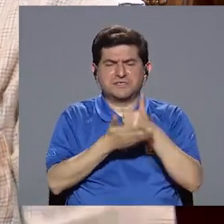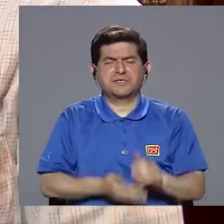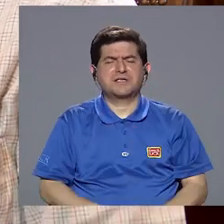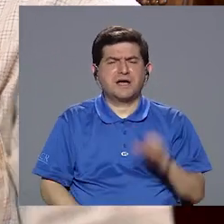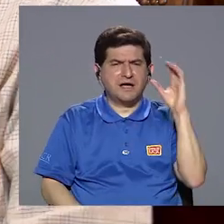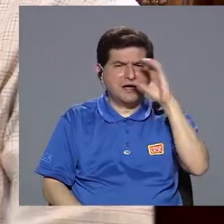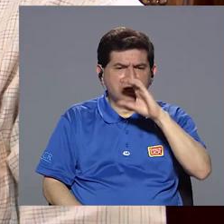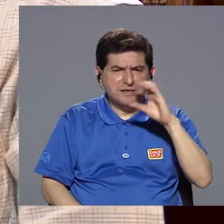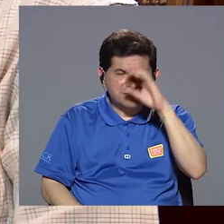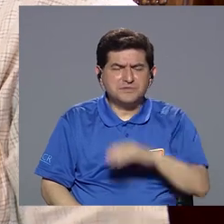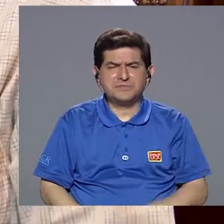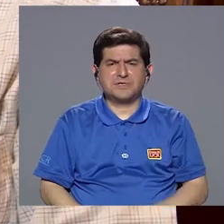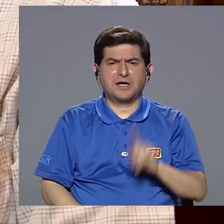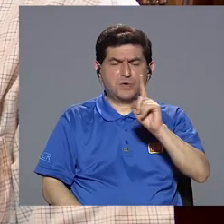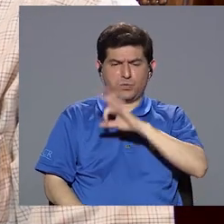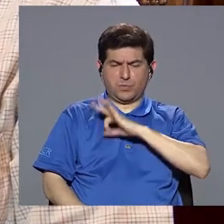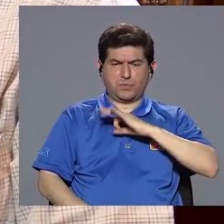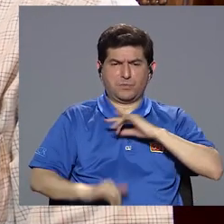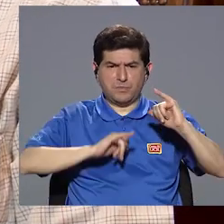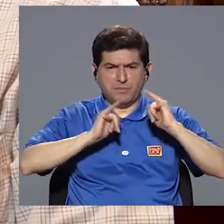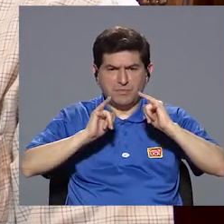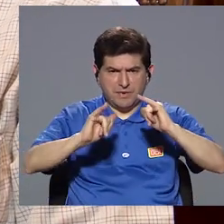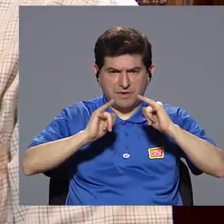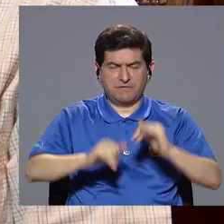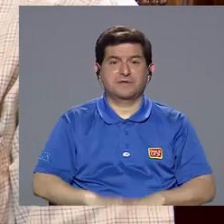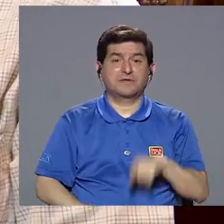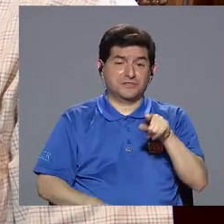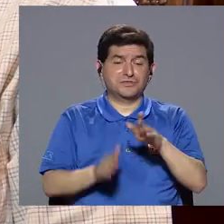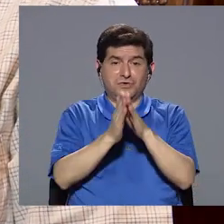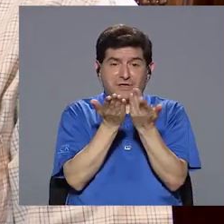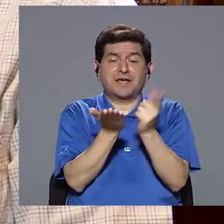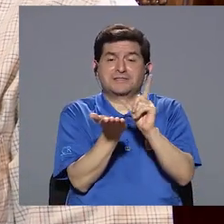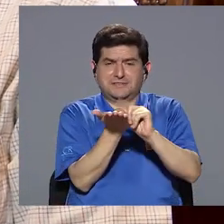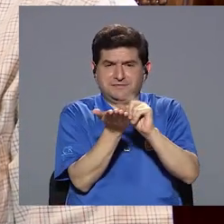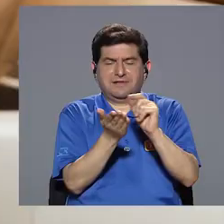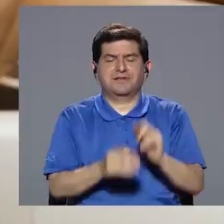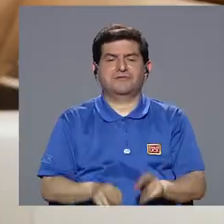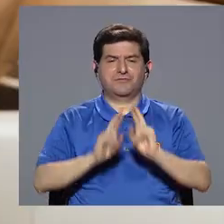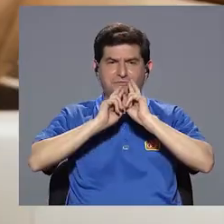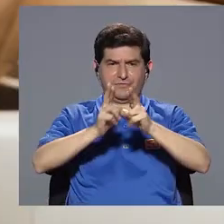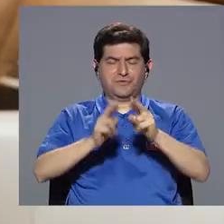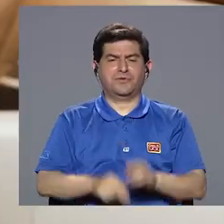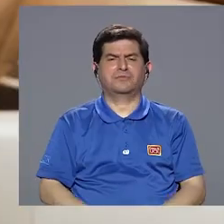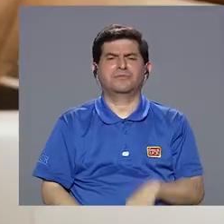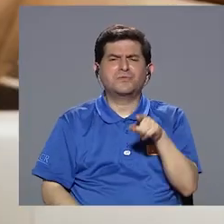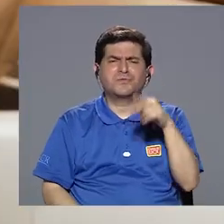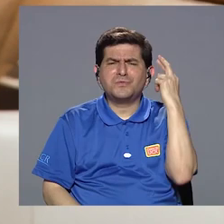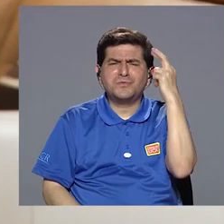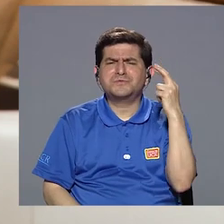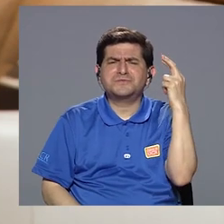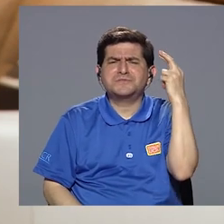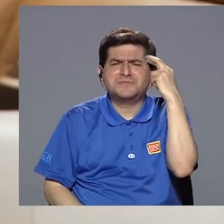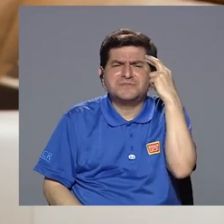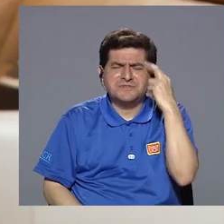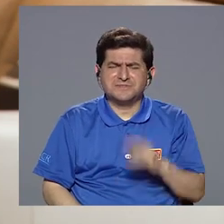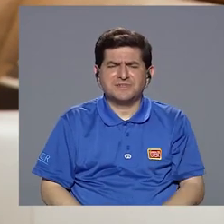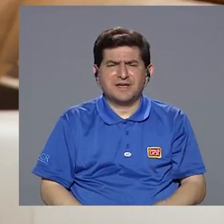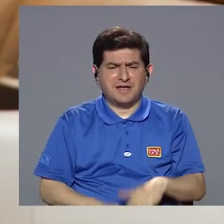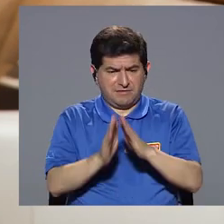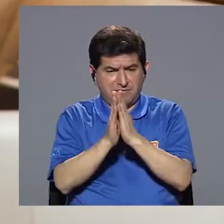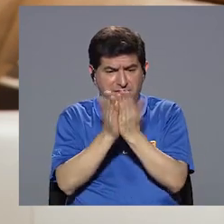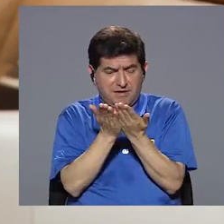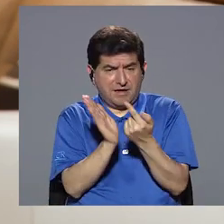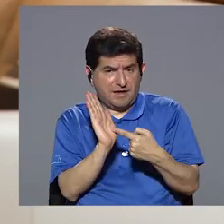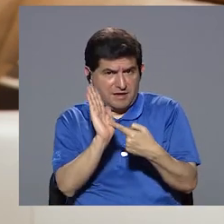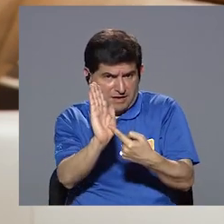común etcétera pues y el resultado fue pues este libro que acaba de salir publicado en las reflexiones que desarrolla en